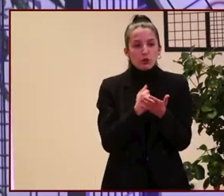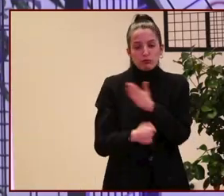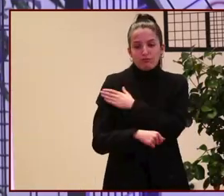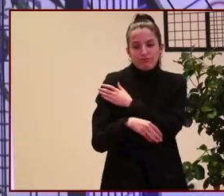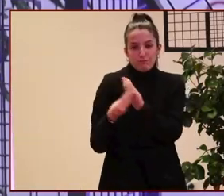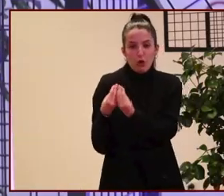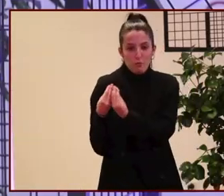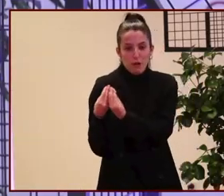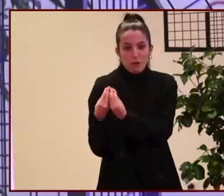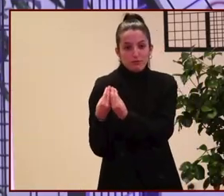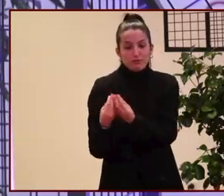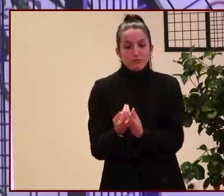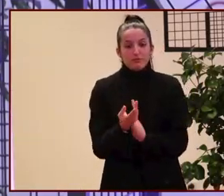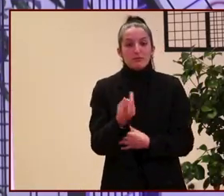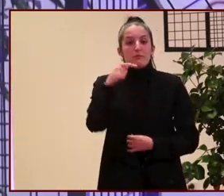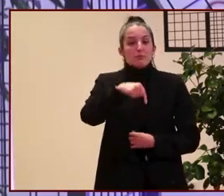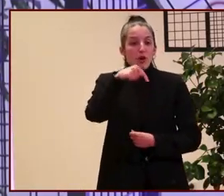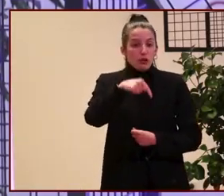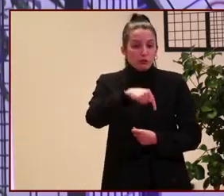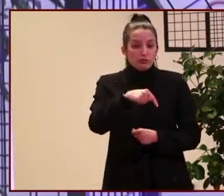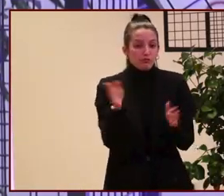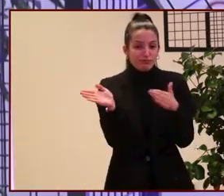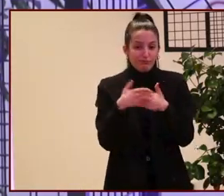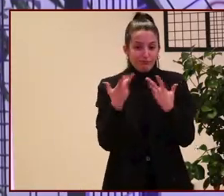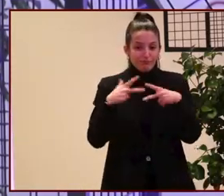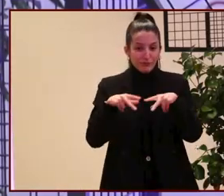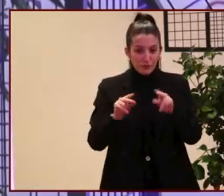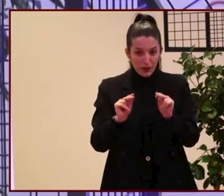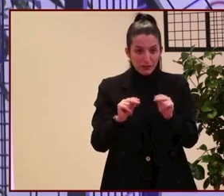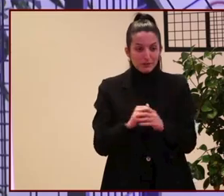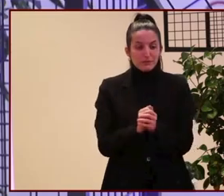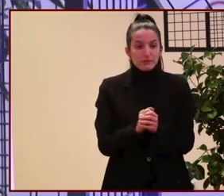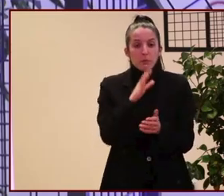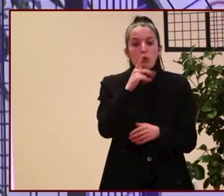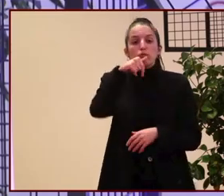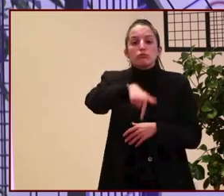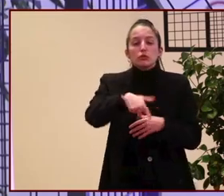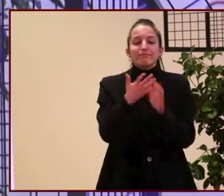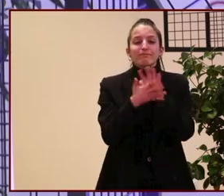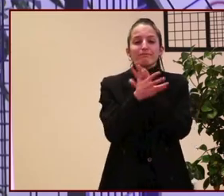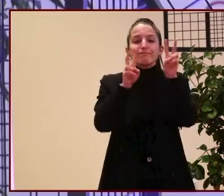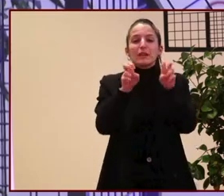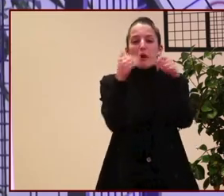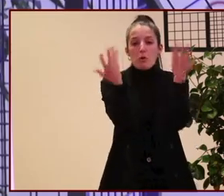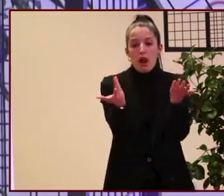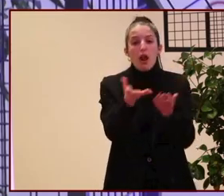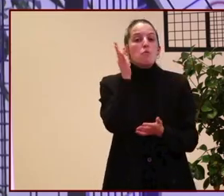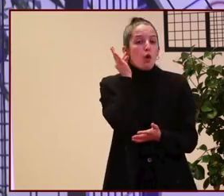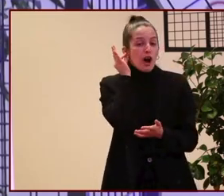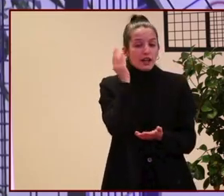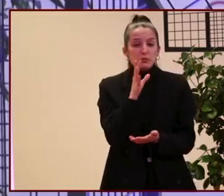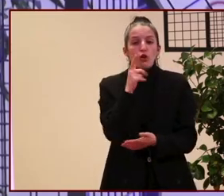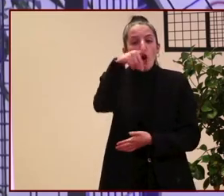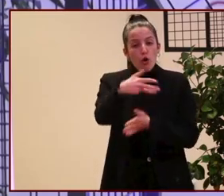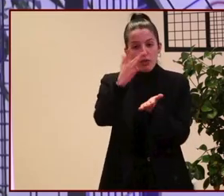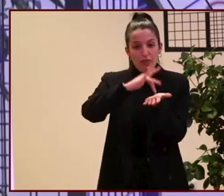pechar esta ronda de falar de nos das mulleres en este día las mujeres